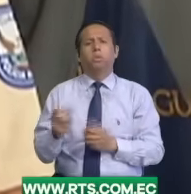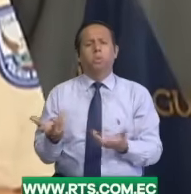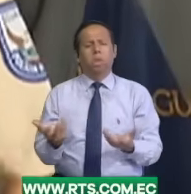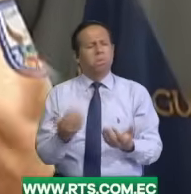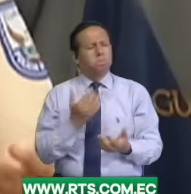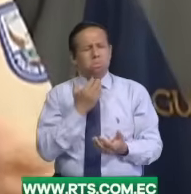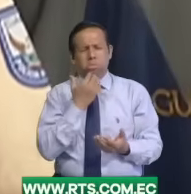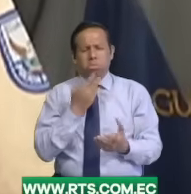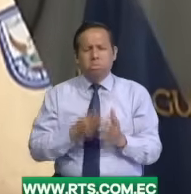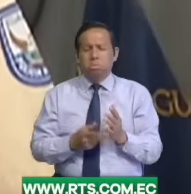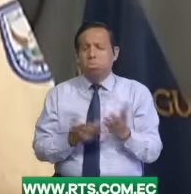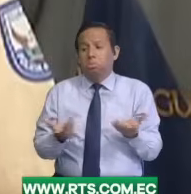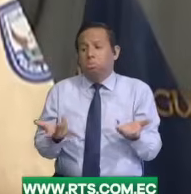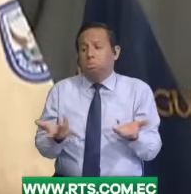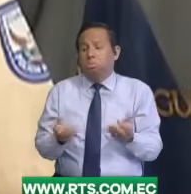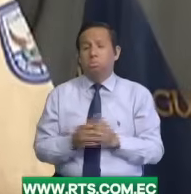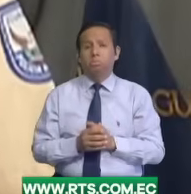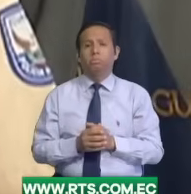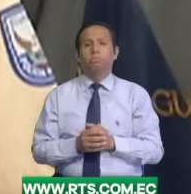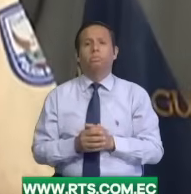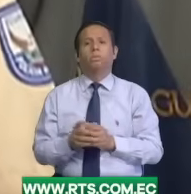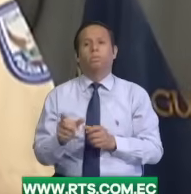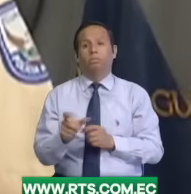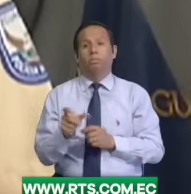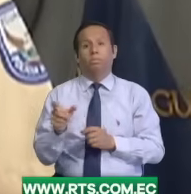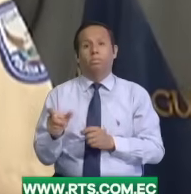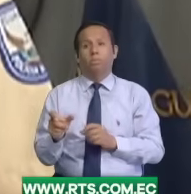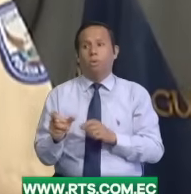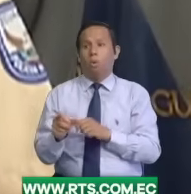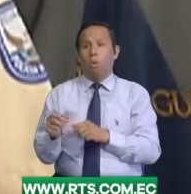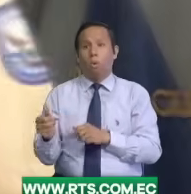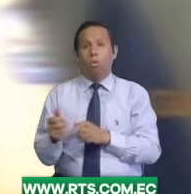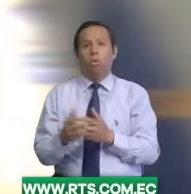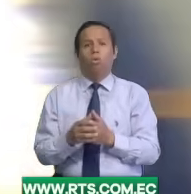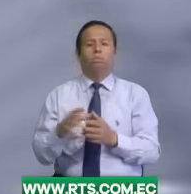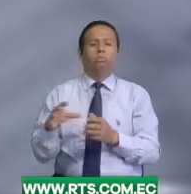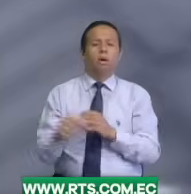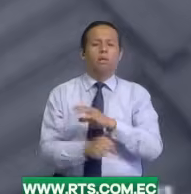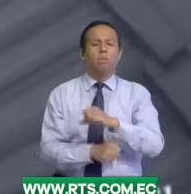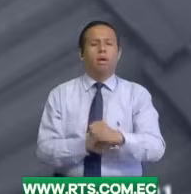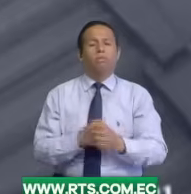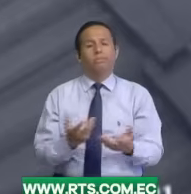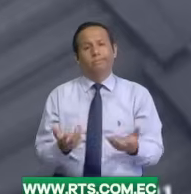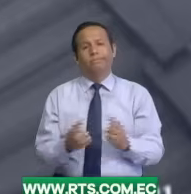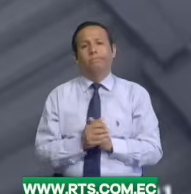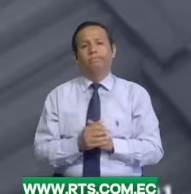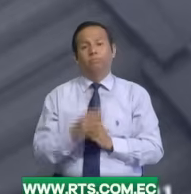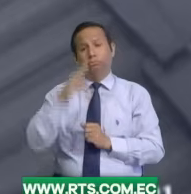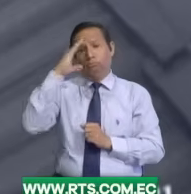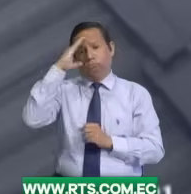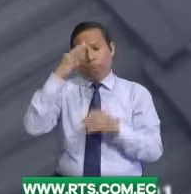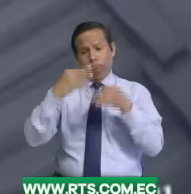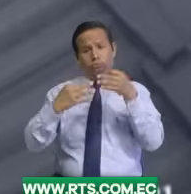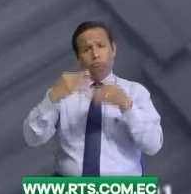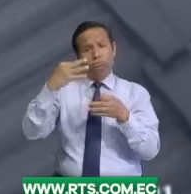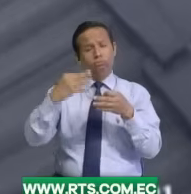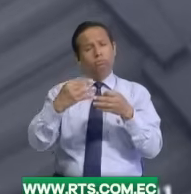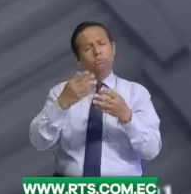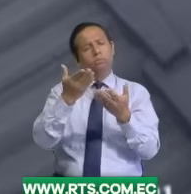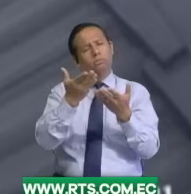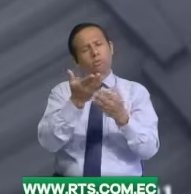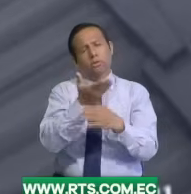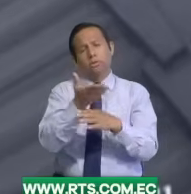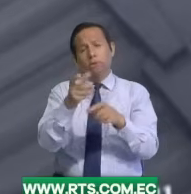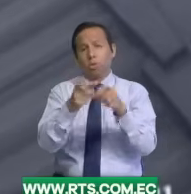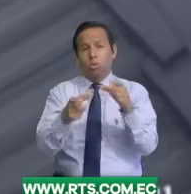dinero, pero ya con la tarjeta original y la clave utilizaban otro cajero y les perjudicaban. La policía judicial invita a que las